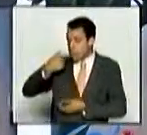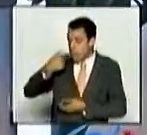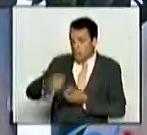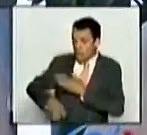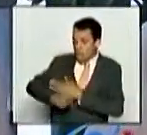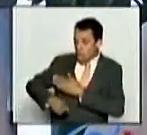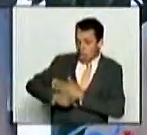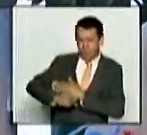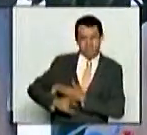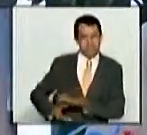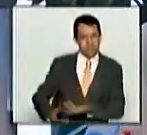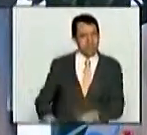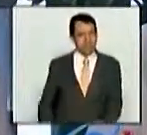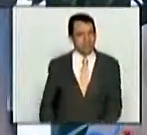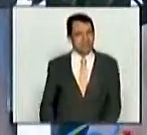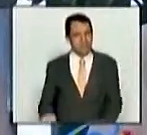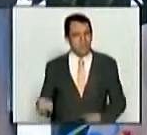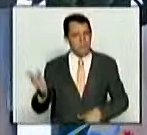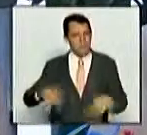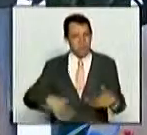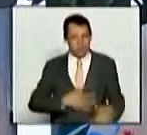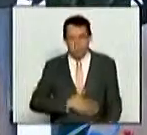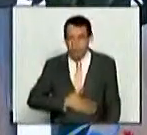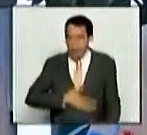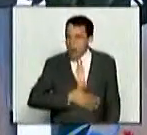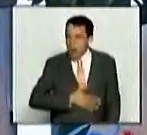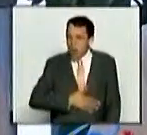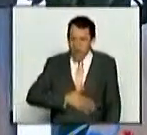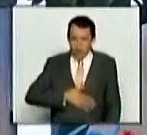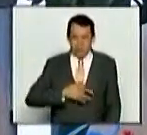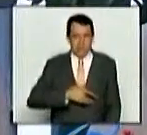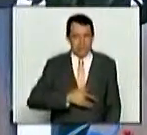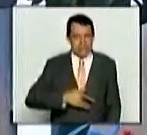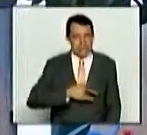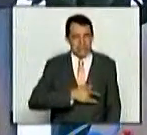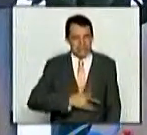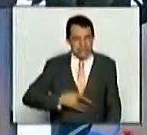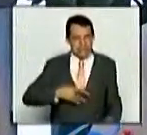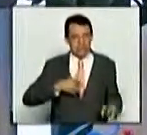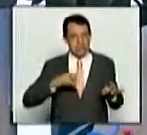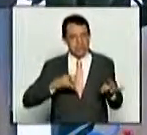que son a veces pesados o difíciles o tienen ciertas